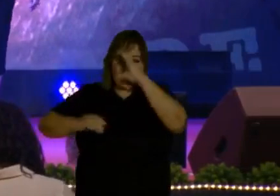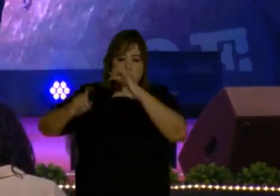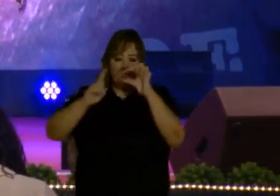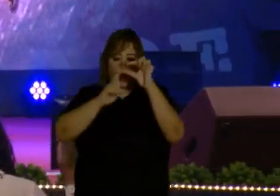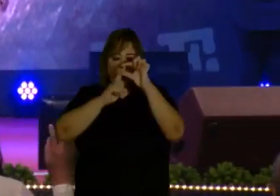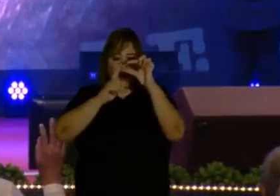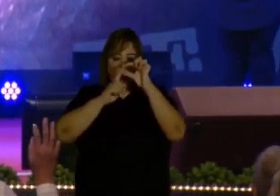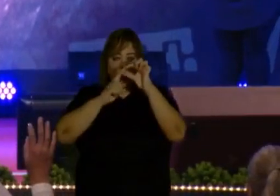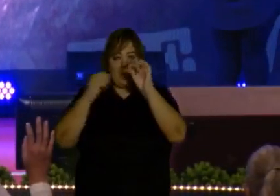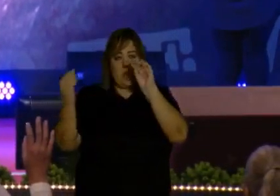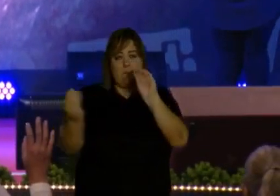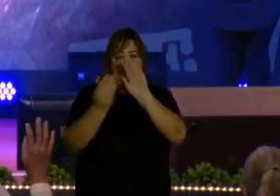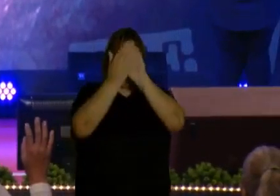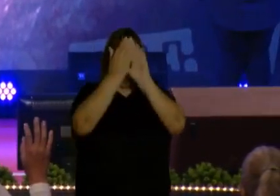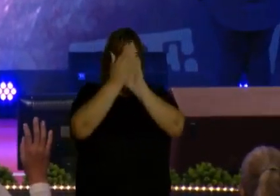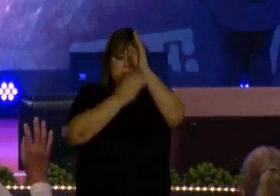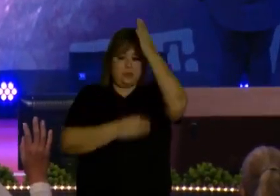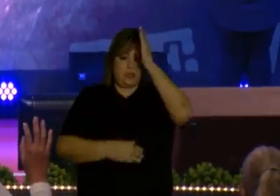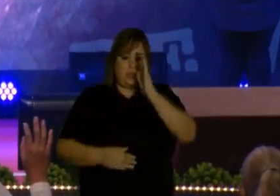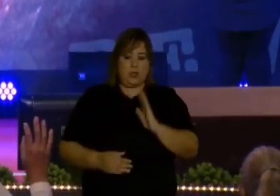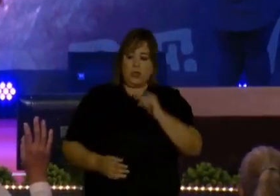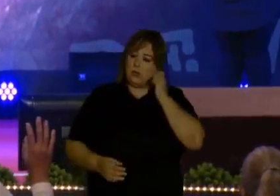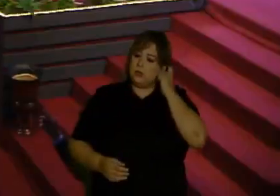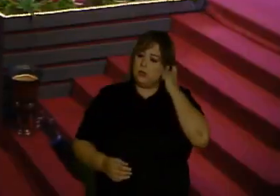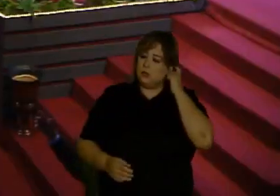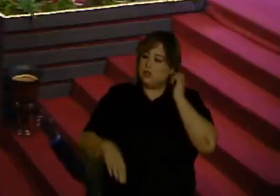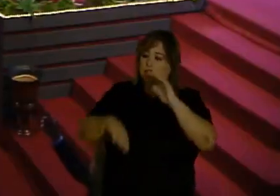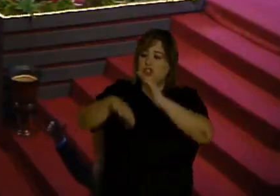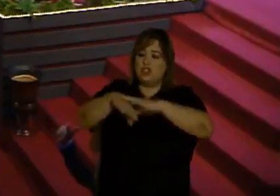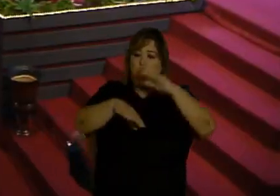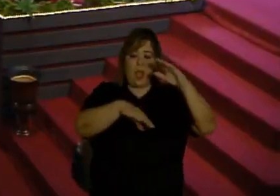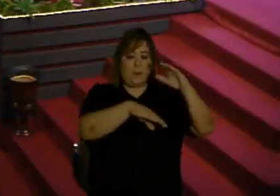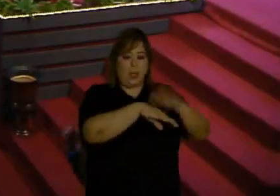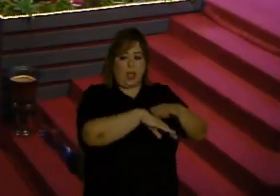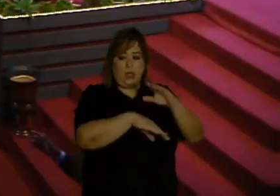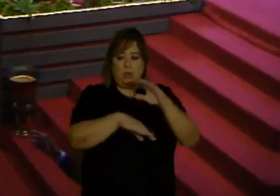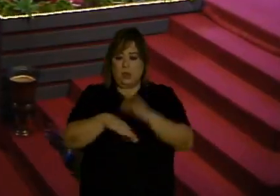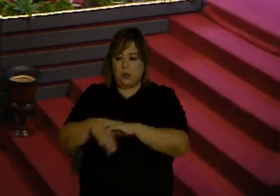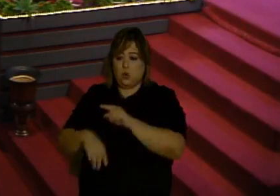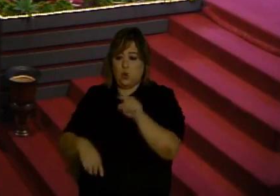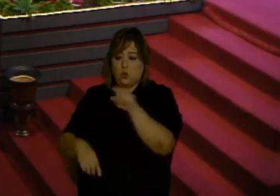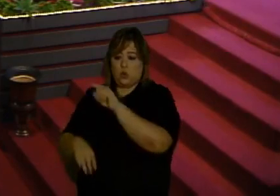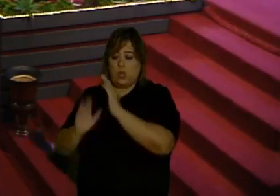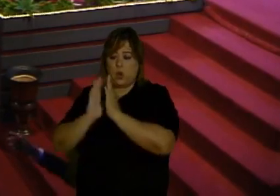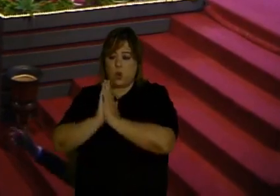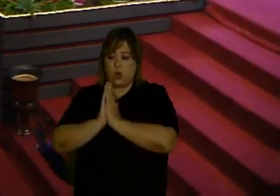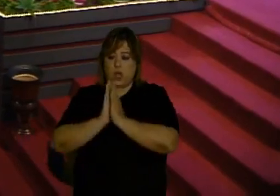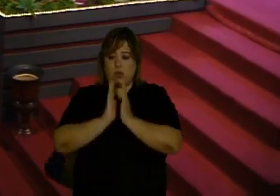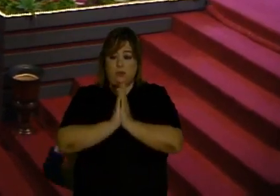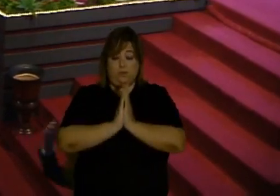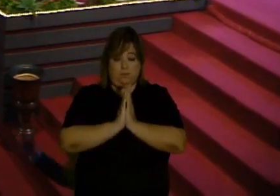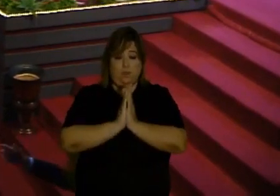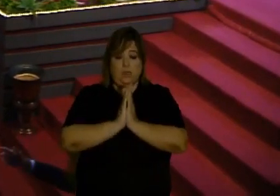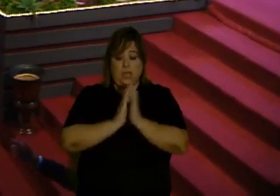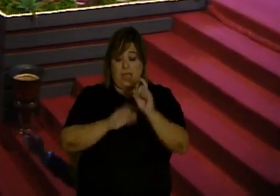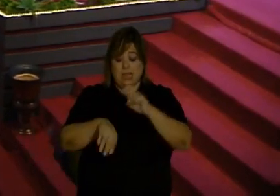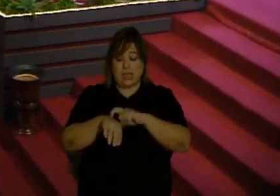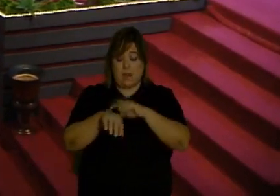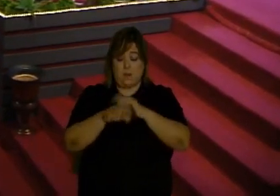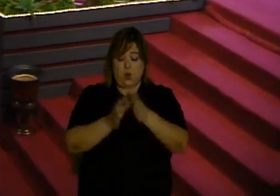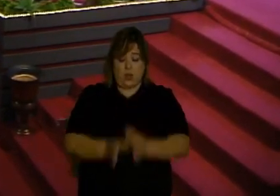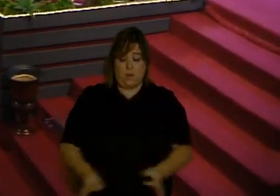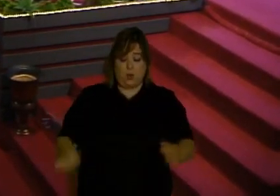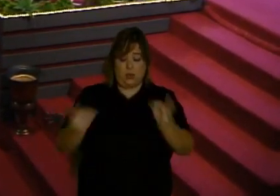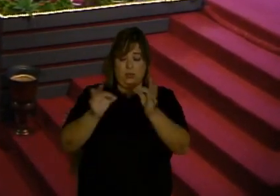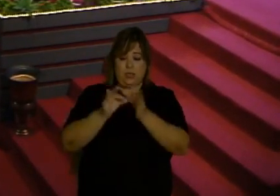Dos vidas para Cristo. ¿Alguien más? Te llama el Señor. Iglesia orando. Iglesia orando, que este es el momento más importante. Dios bendiga a este joven